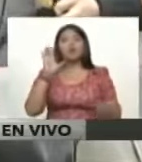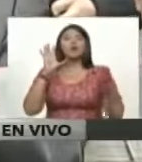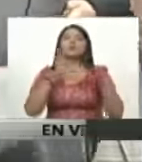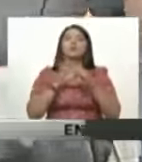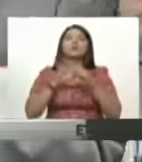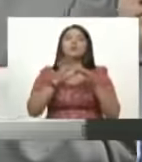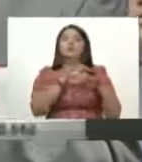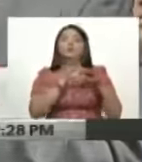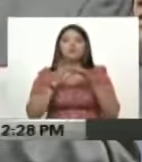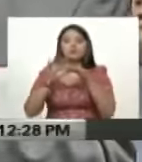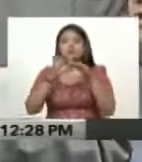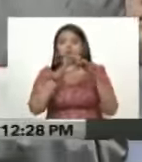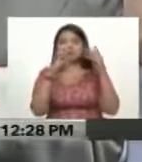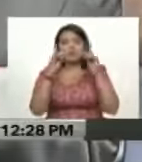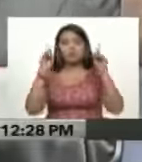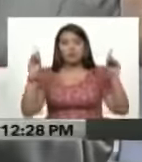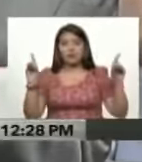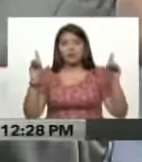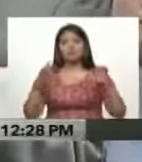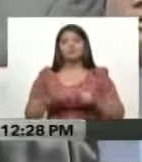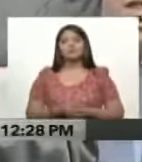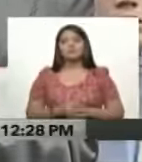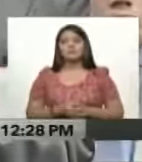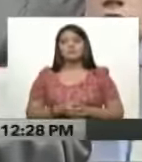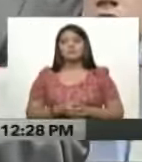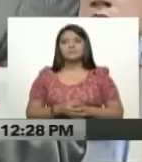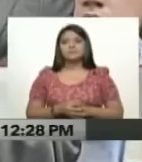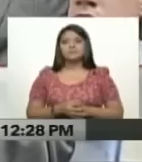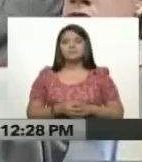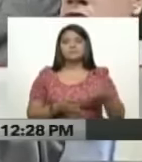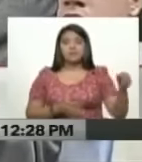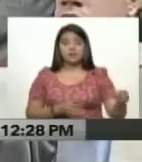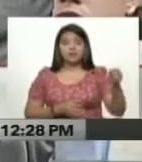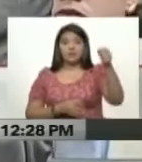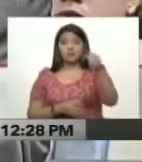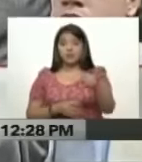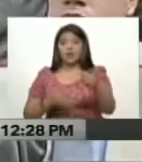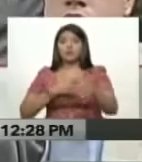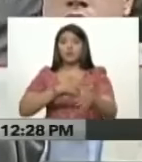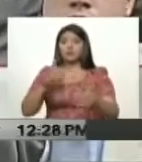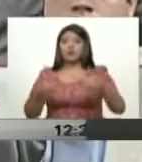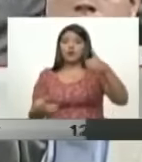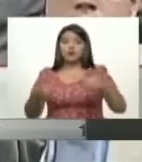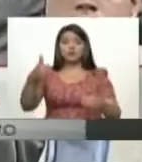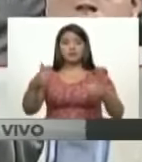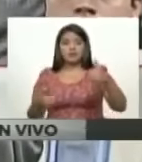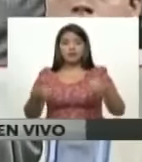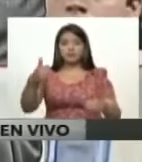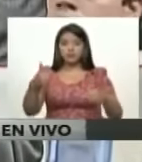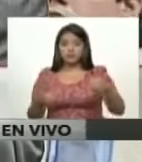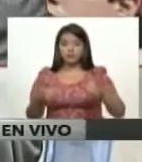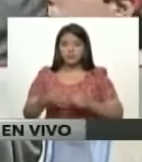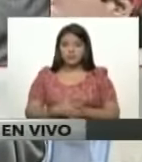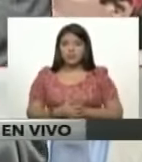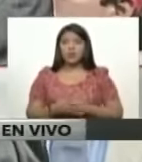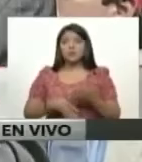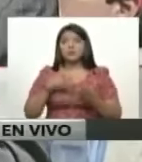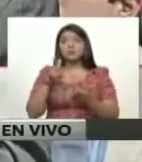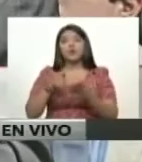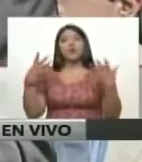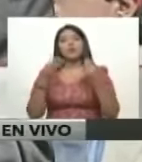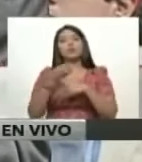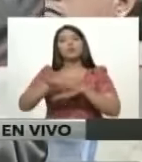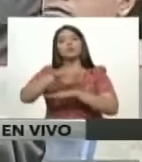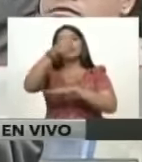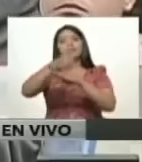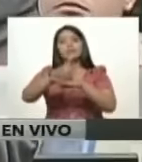Unidad Democrática, de postular nuestros candidatos para ejercer la Junta